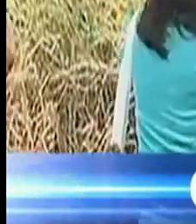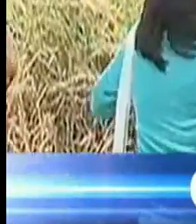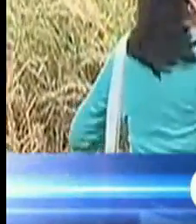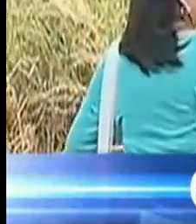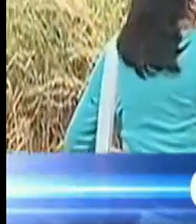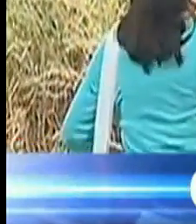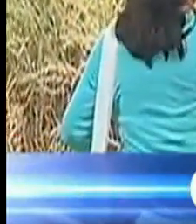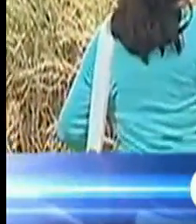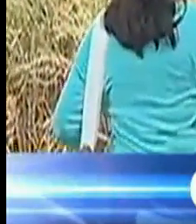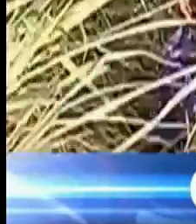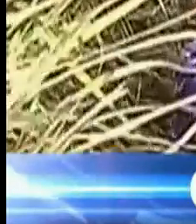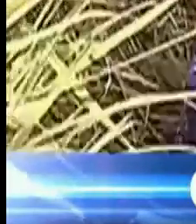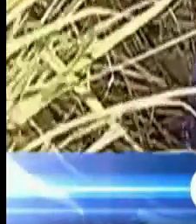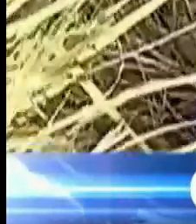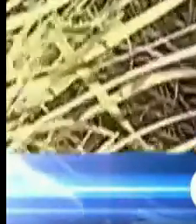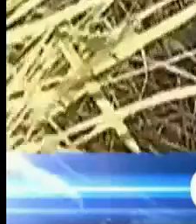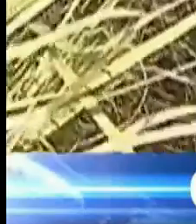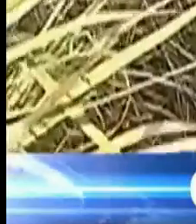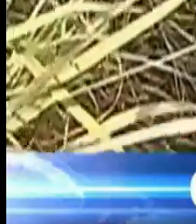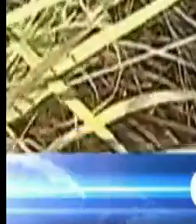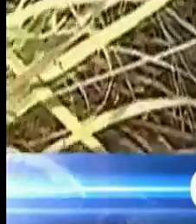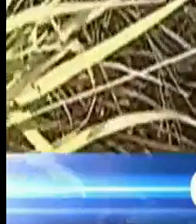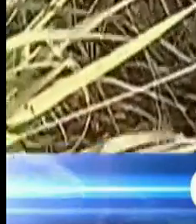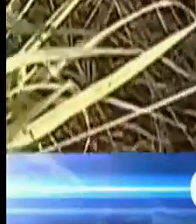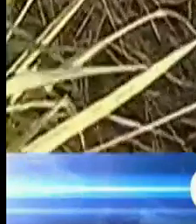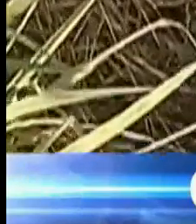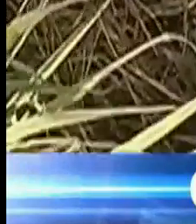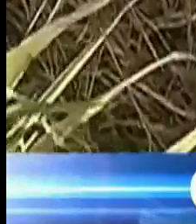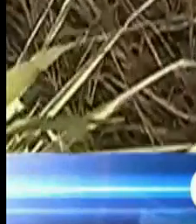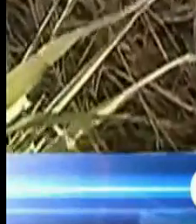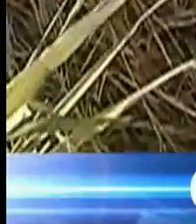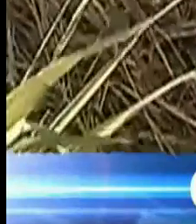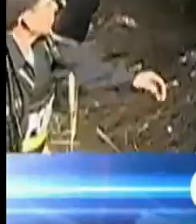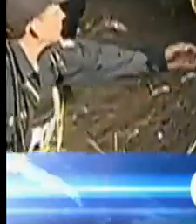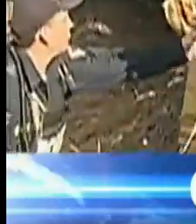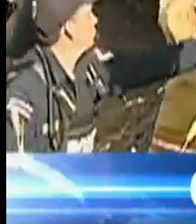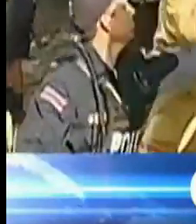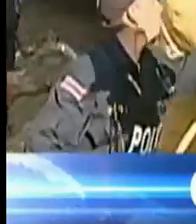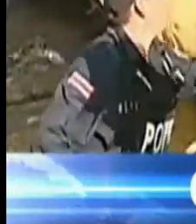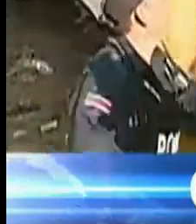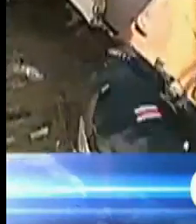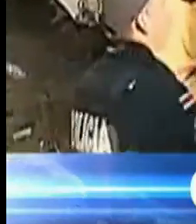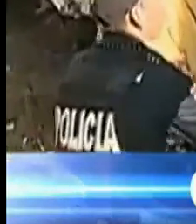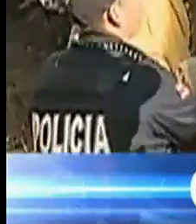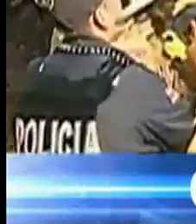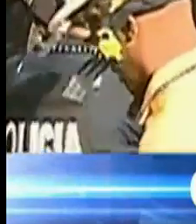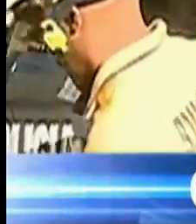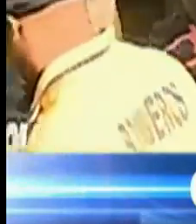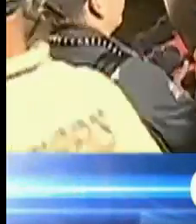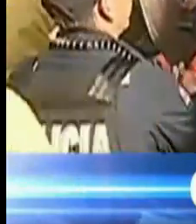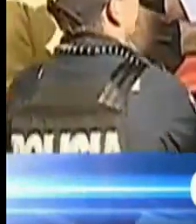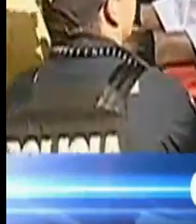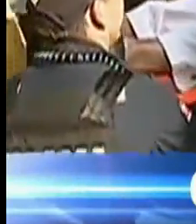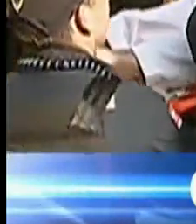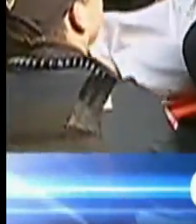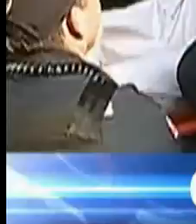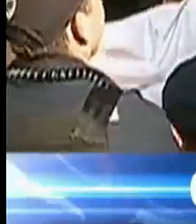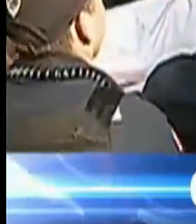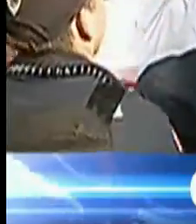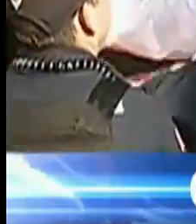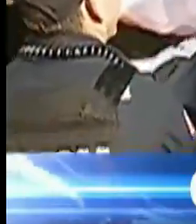dejó más de 200 pasajeros heridos. Así